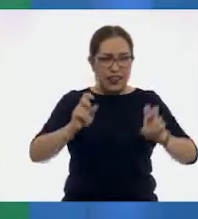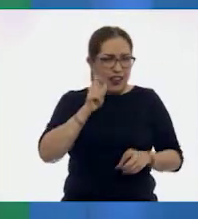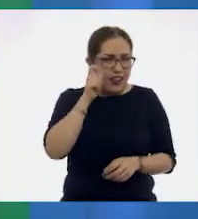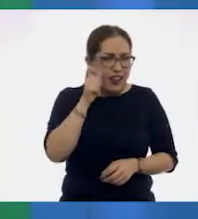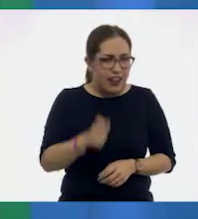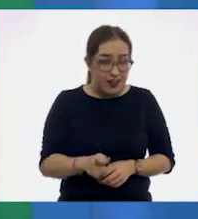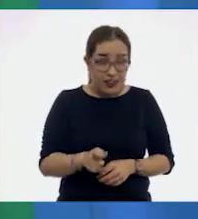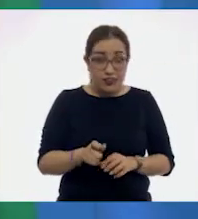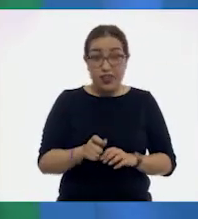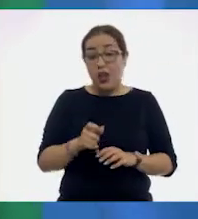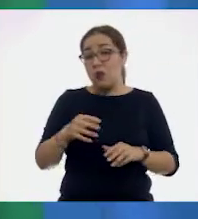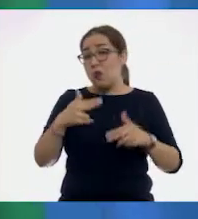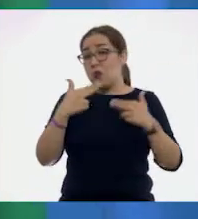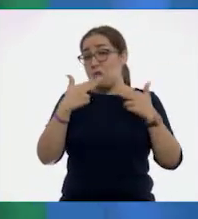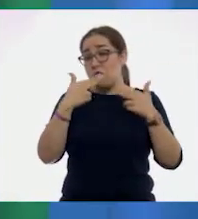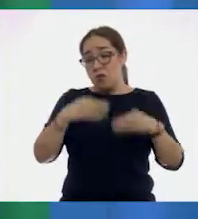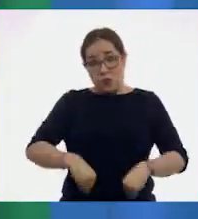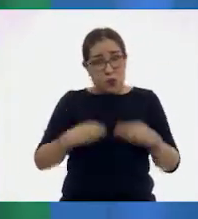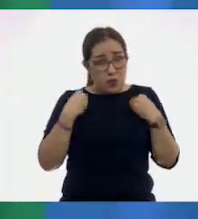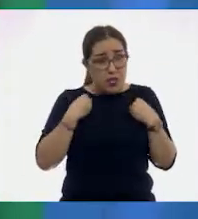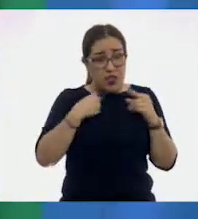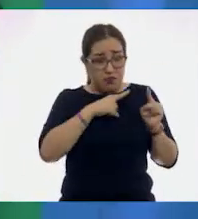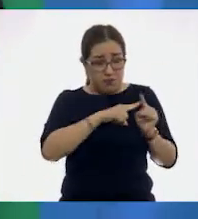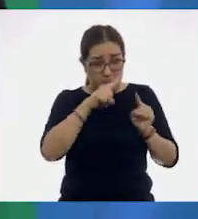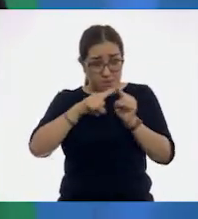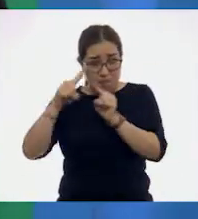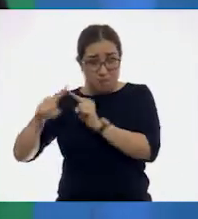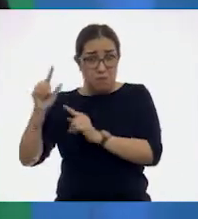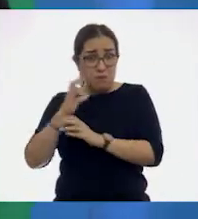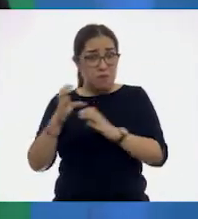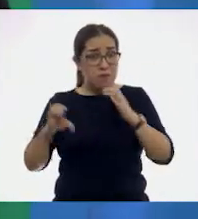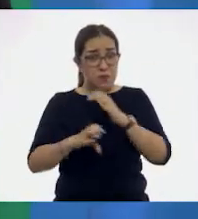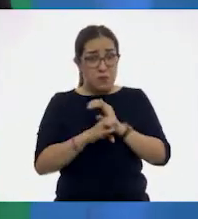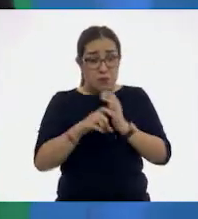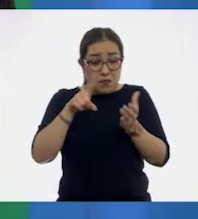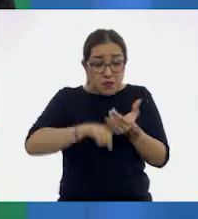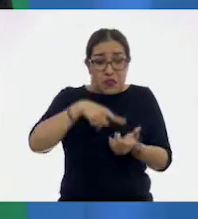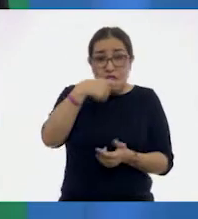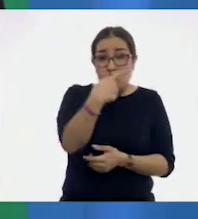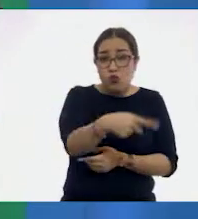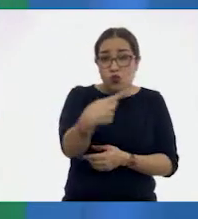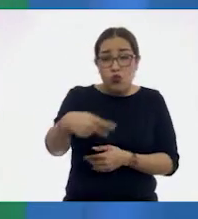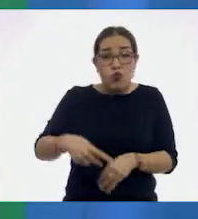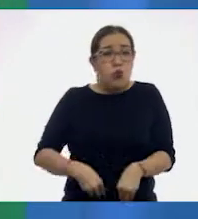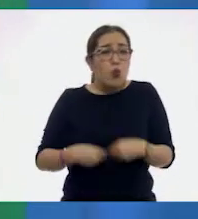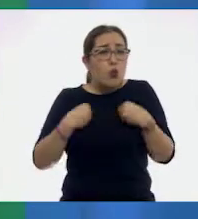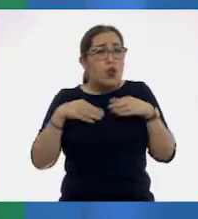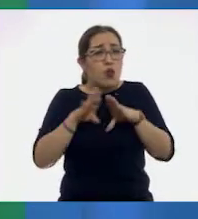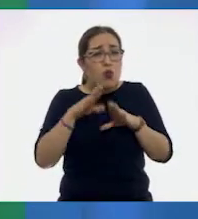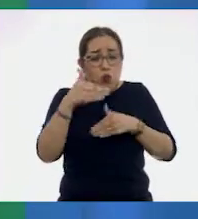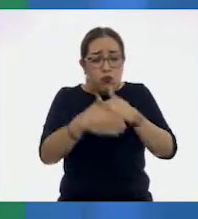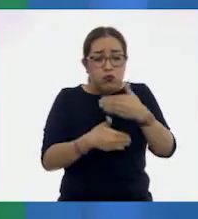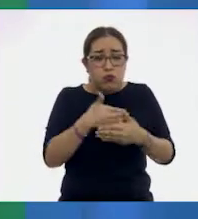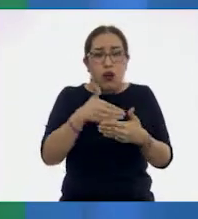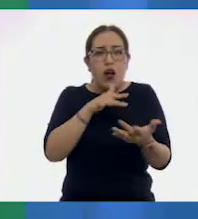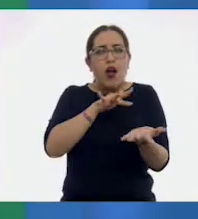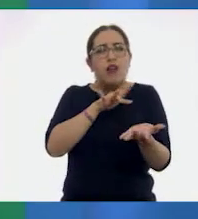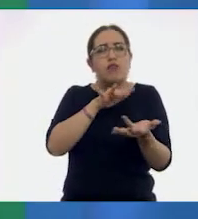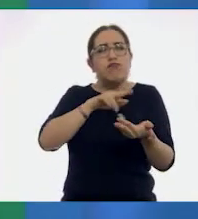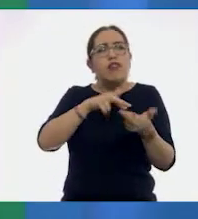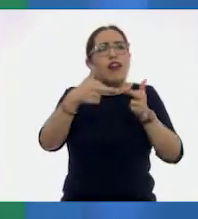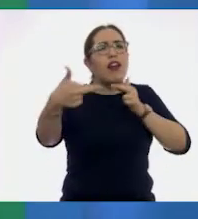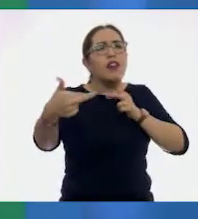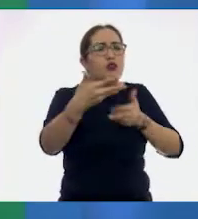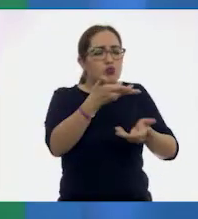conjunto de seres vivos, las condiciones del ambiente donde viven y las relaciones que establecen entre ellos.